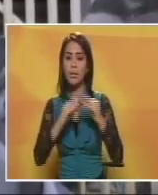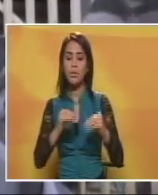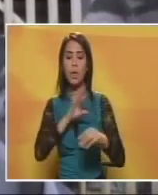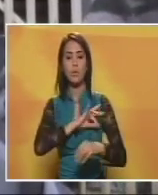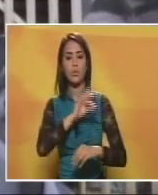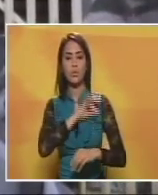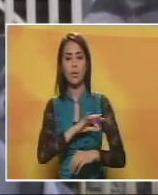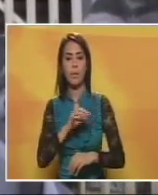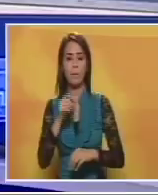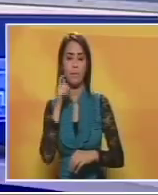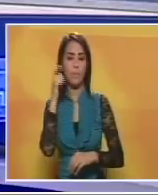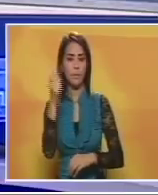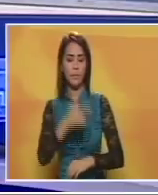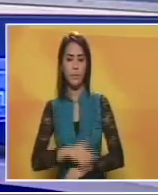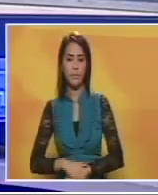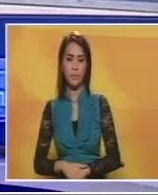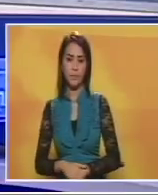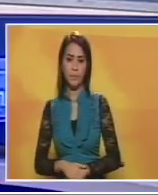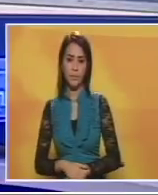sociedad civil.